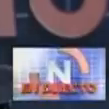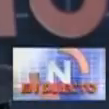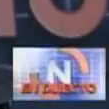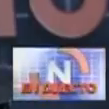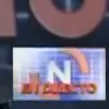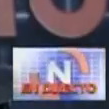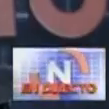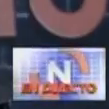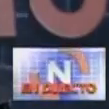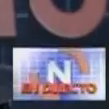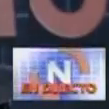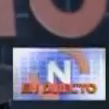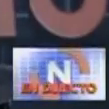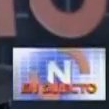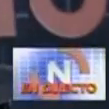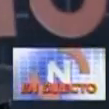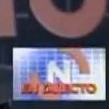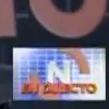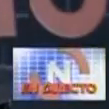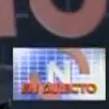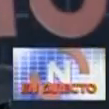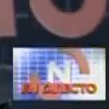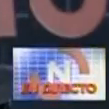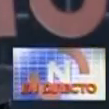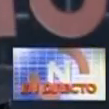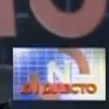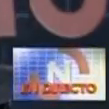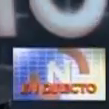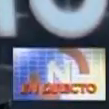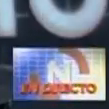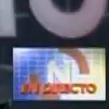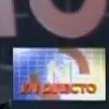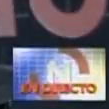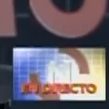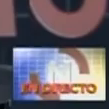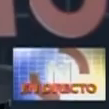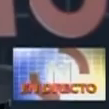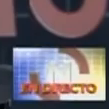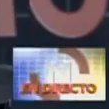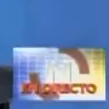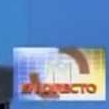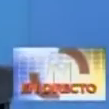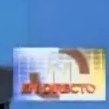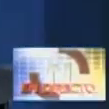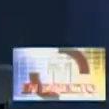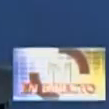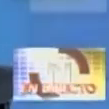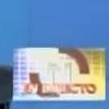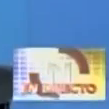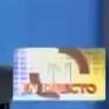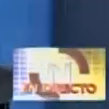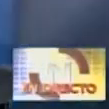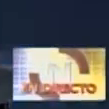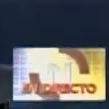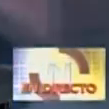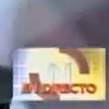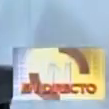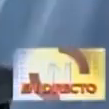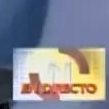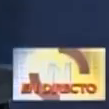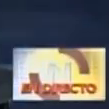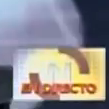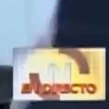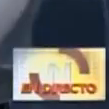A continuación vamos en este momento al cuartel de La Montaña, donde se realiza el foro Protagonistas de una Historia Insurgente en el ámbito de las